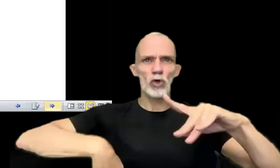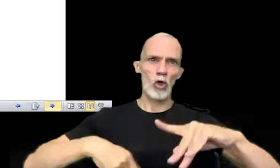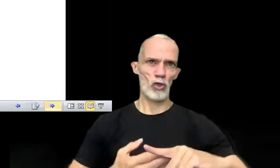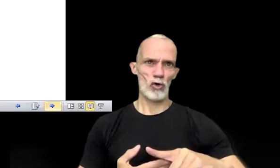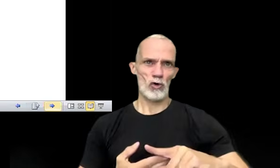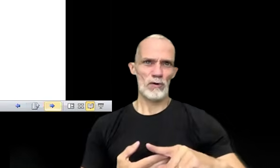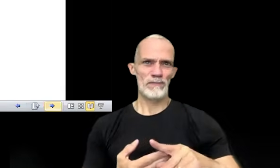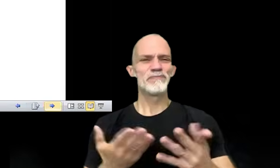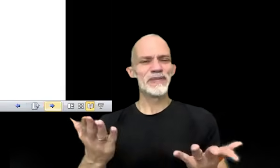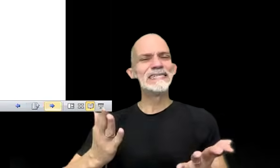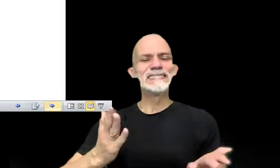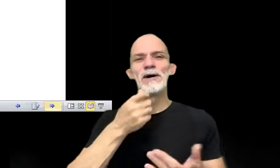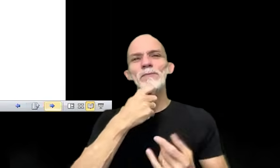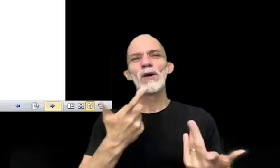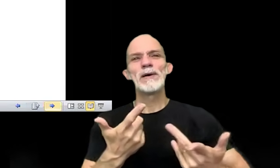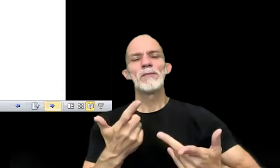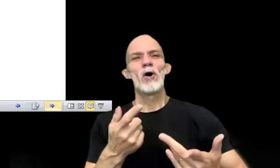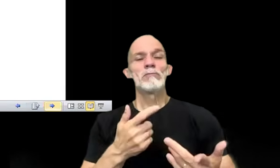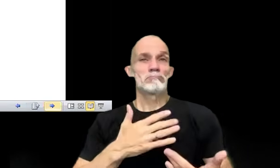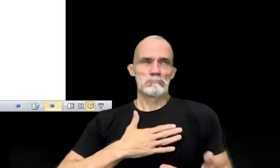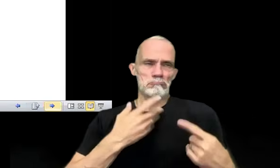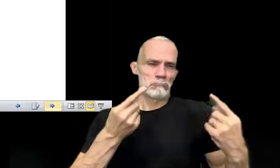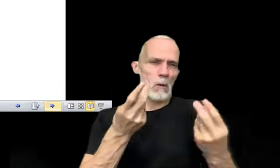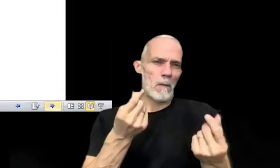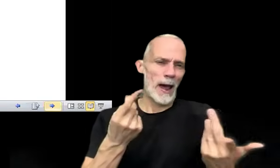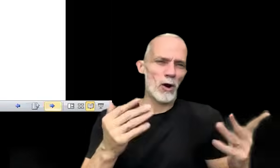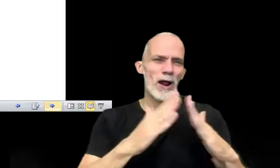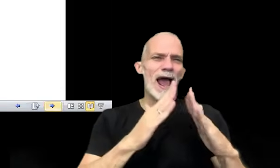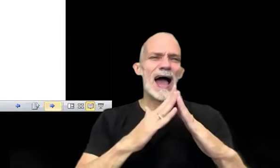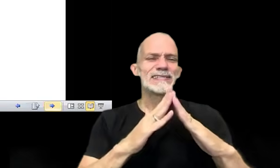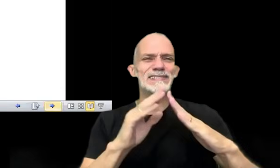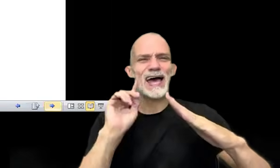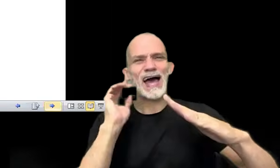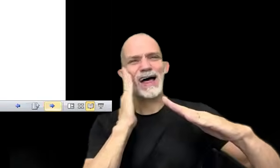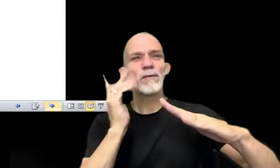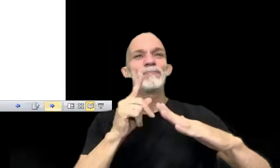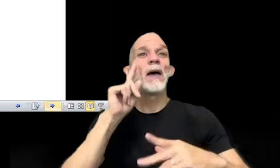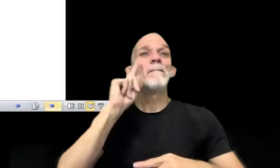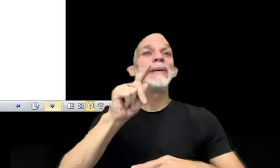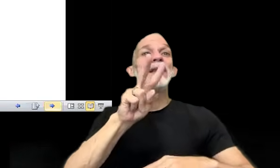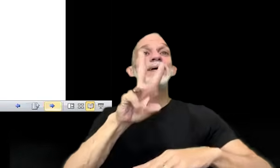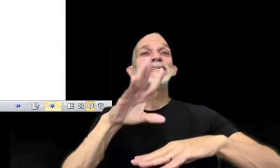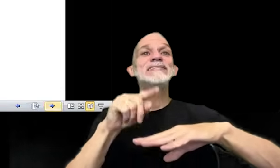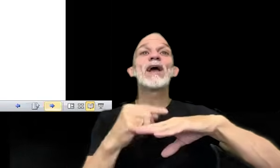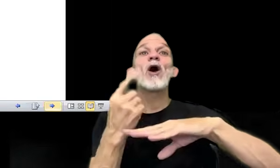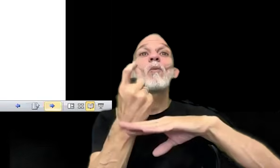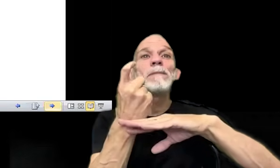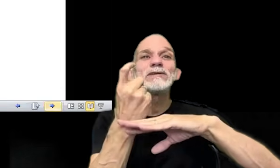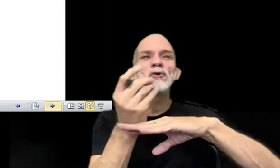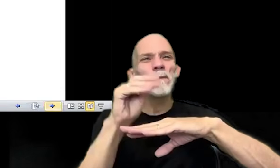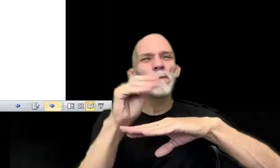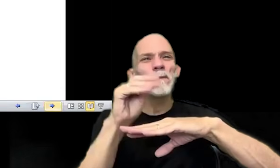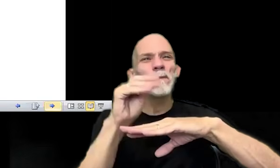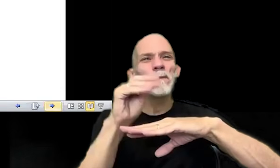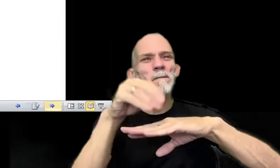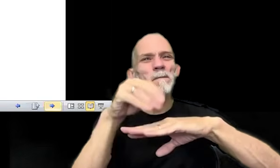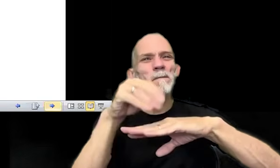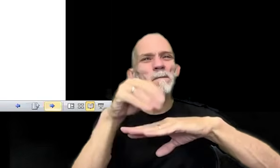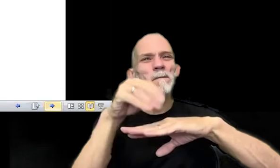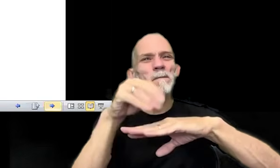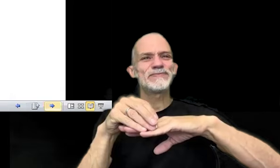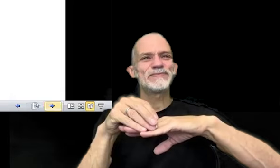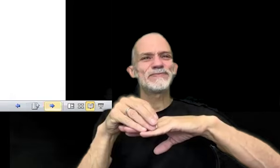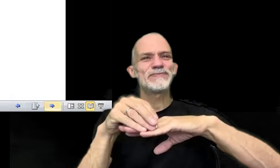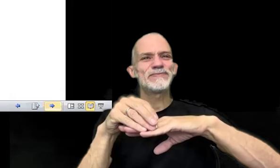anteriormente. Si estoy hablando de un valor de casa habitación de 1.025, un peso,